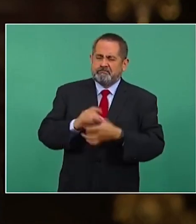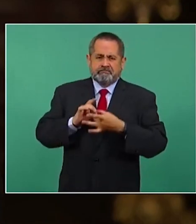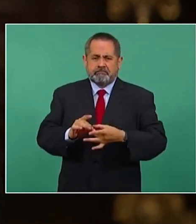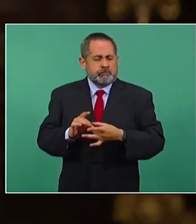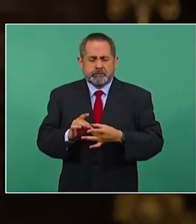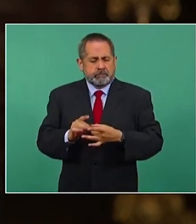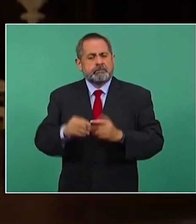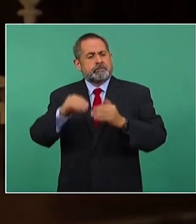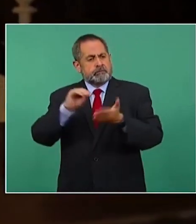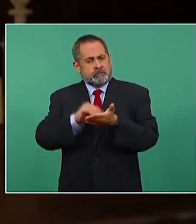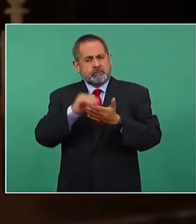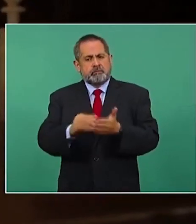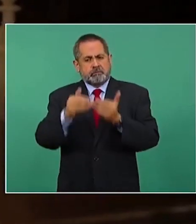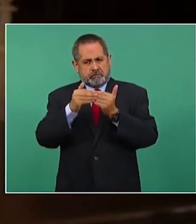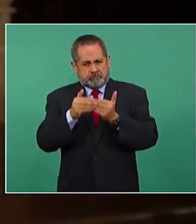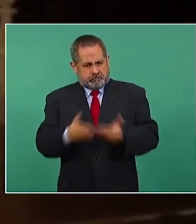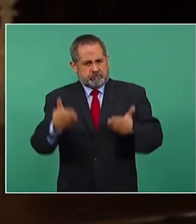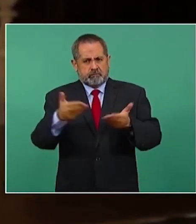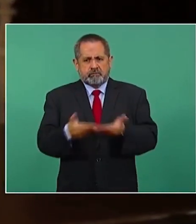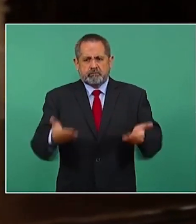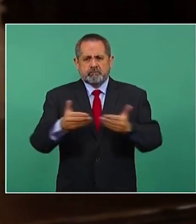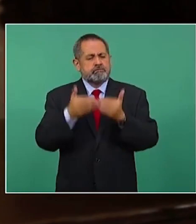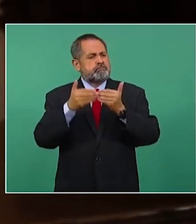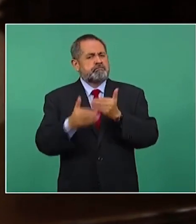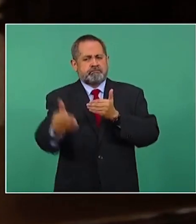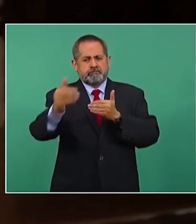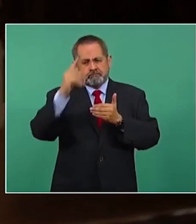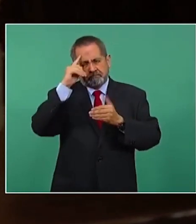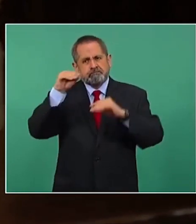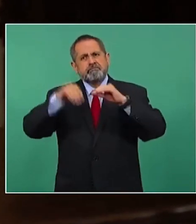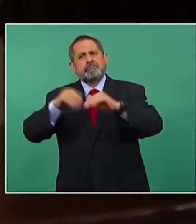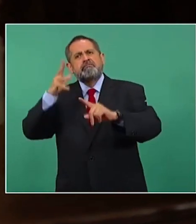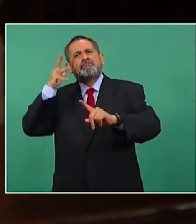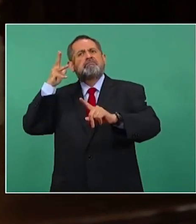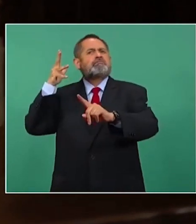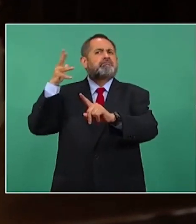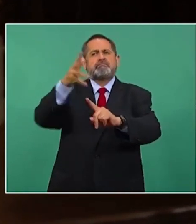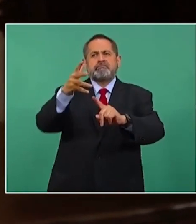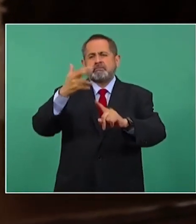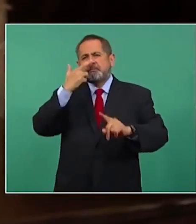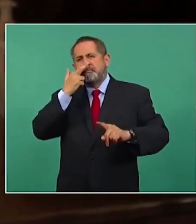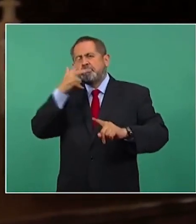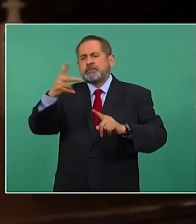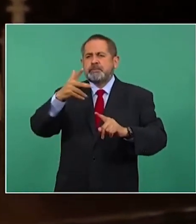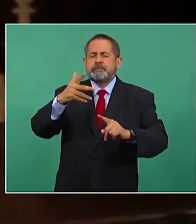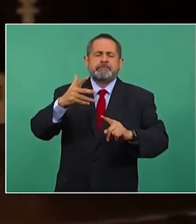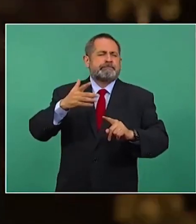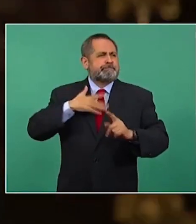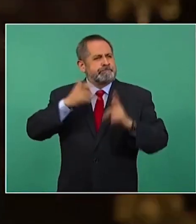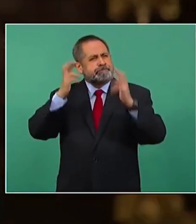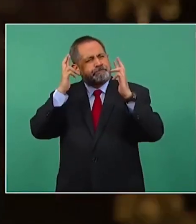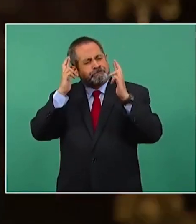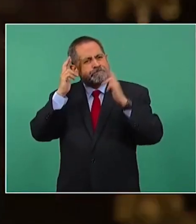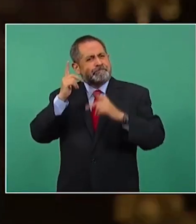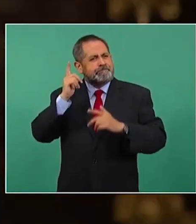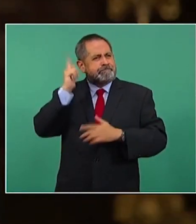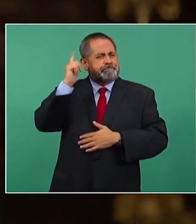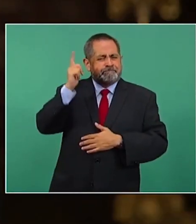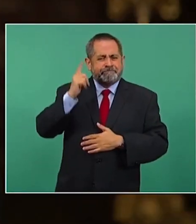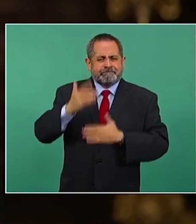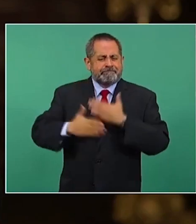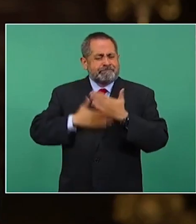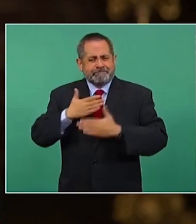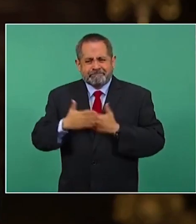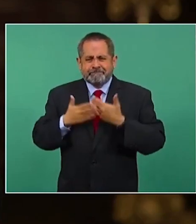dice: tampoco se puede ignorar las acciones que en tiempos recientes se cometieron contra el sentimiento